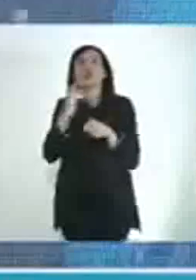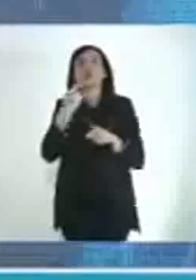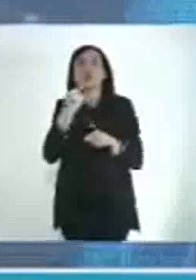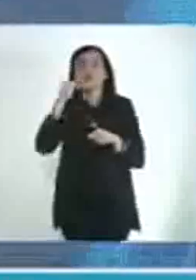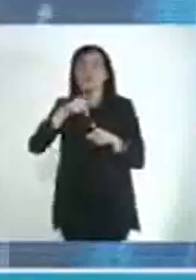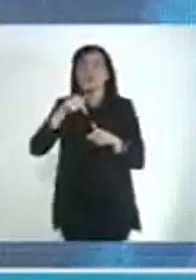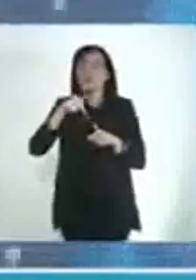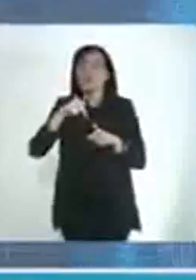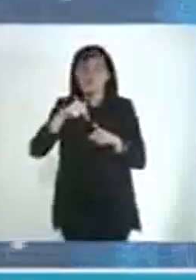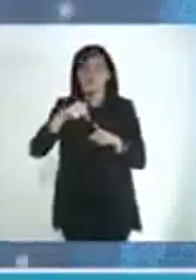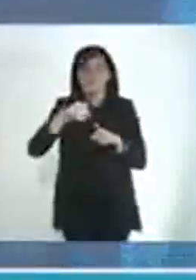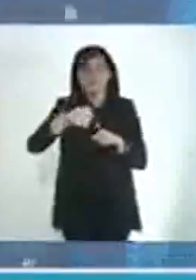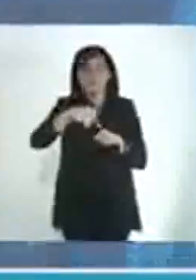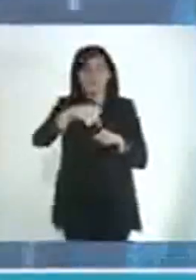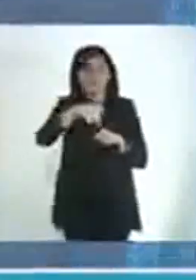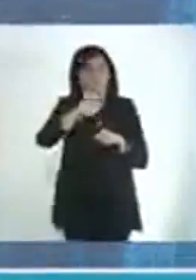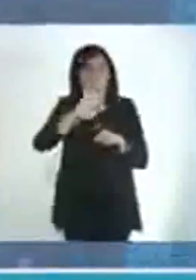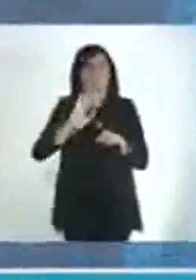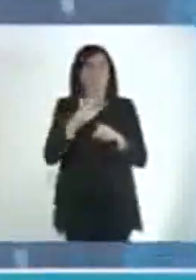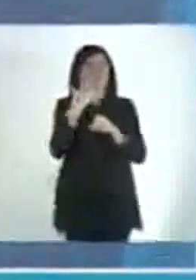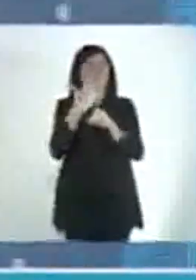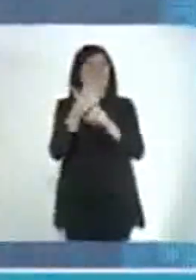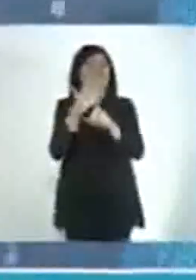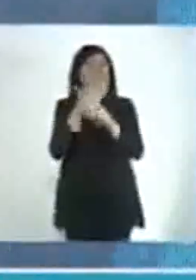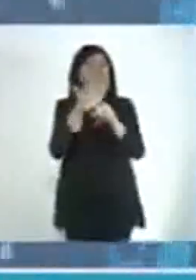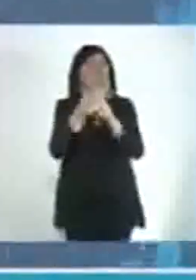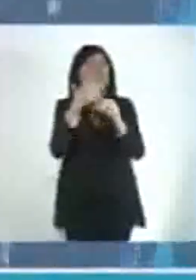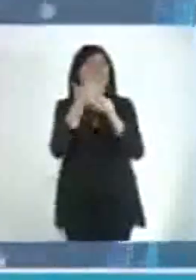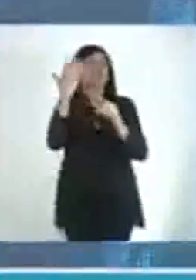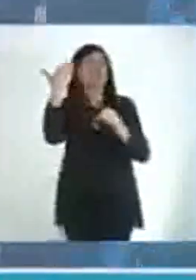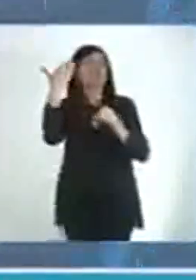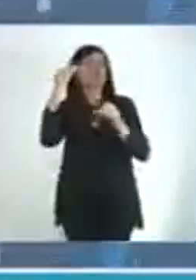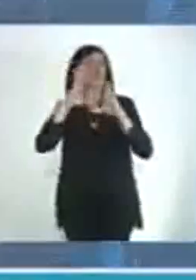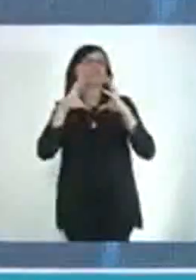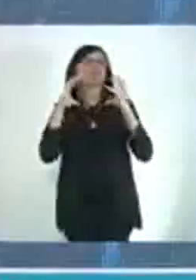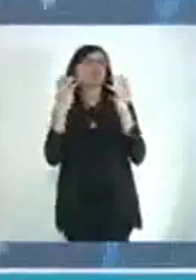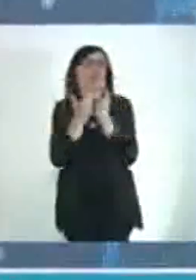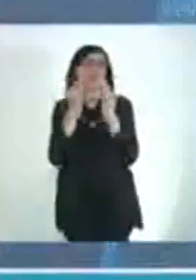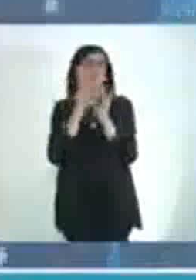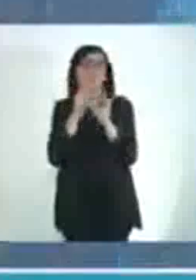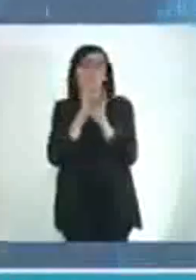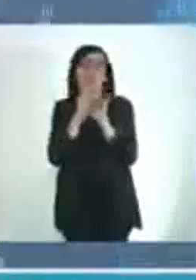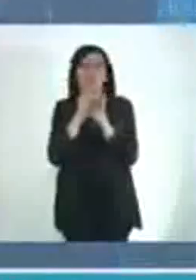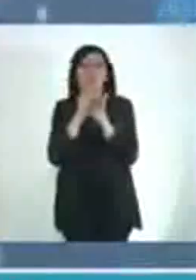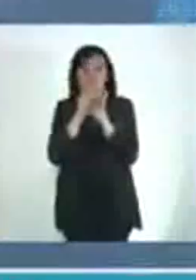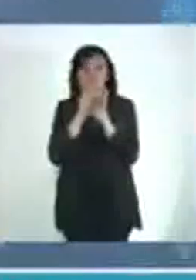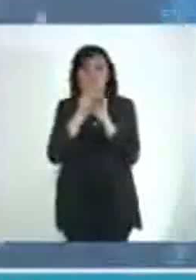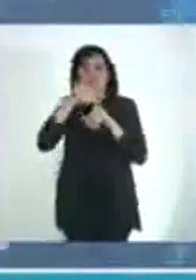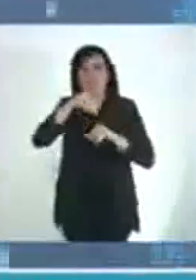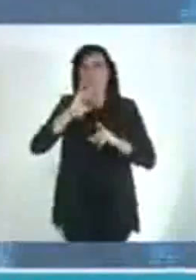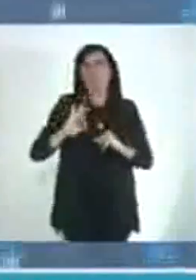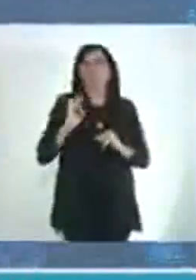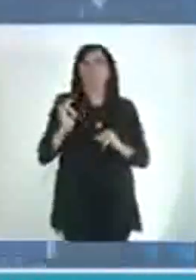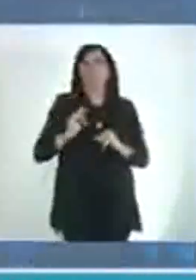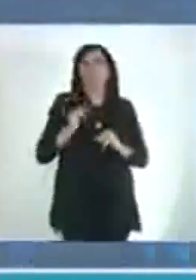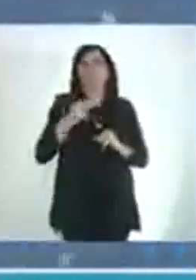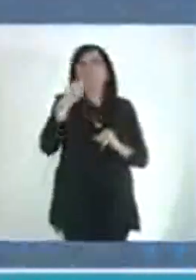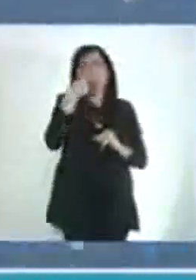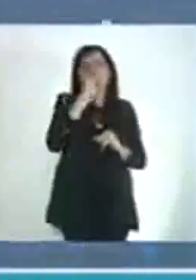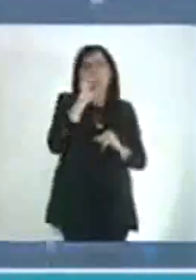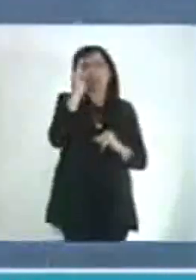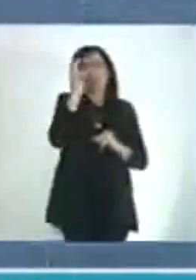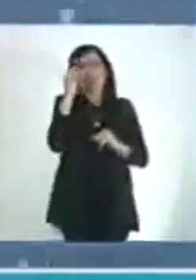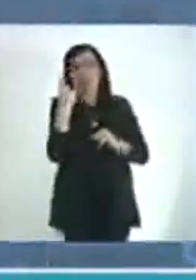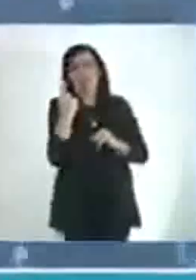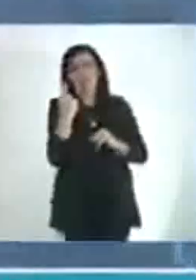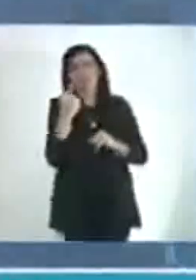biblioteca del CIDEP, que el quinto congreso se va a realizar en el 2021. Lo ha confirmado el gobernador